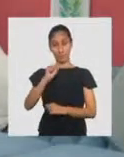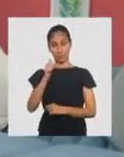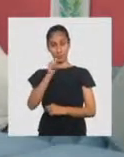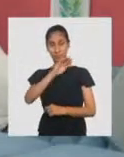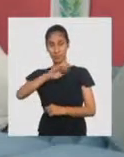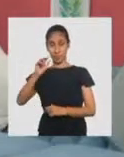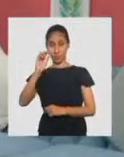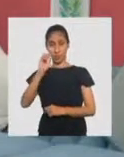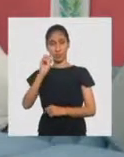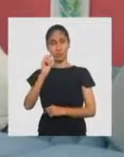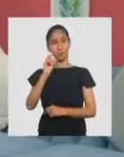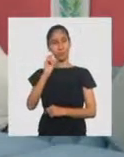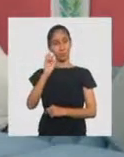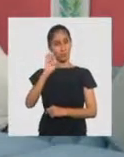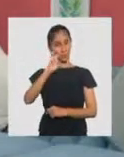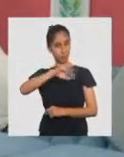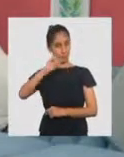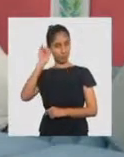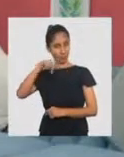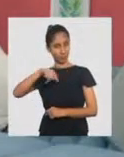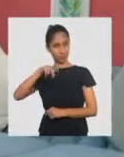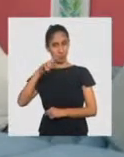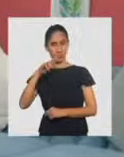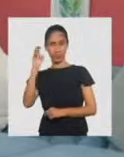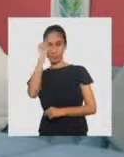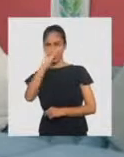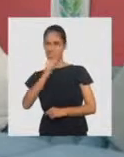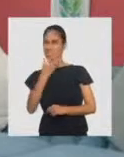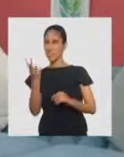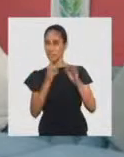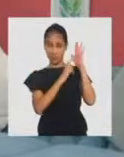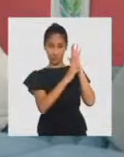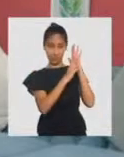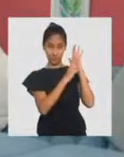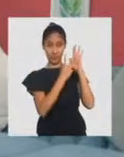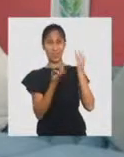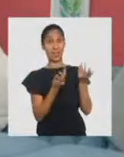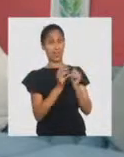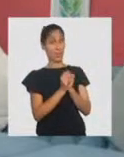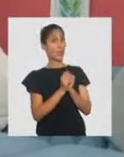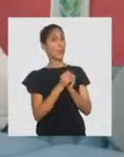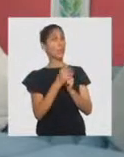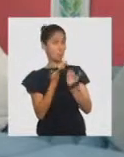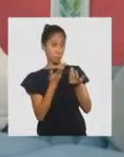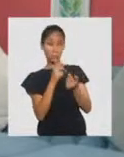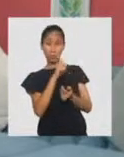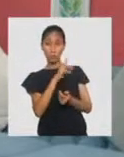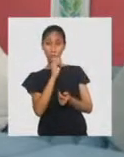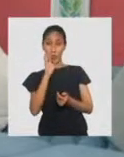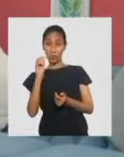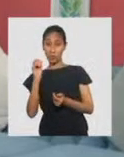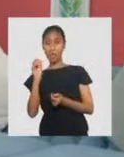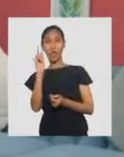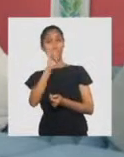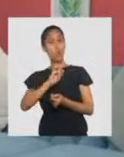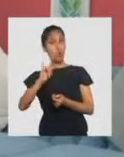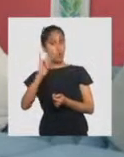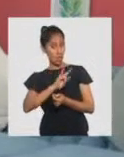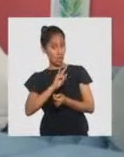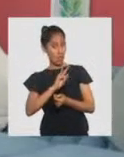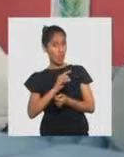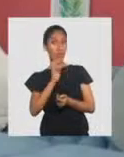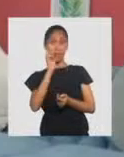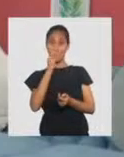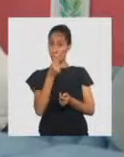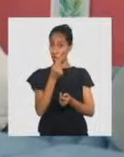interés, R%. También se le conoce como rédito. Es la ganancia que se obtiene por cada 100 unidades monetarias en un cierto tiempo.